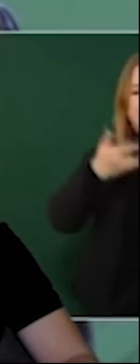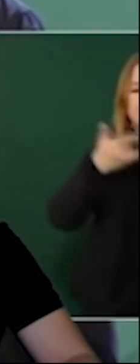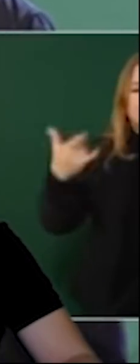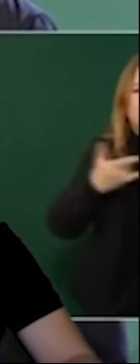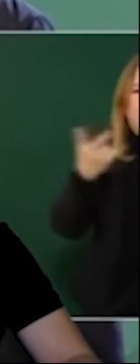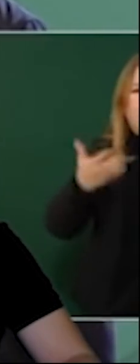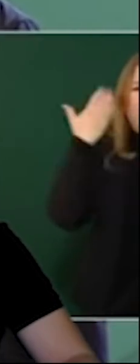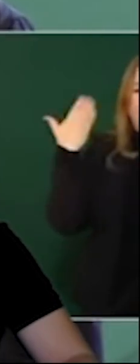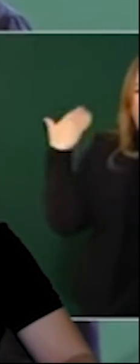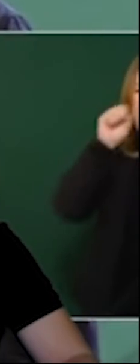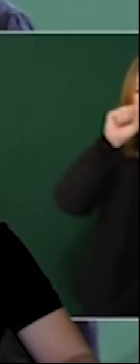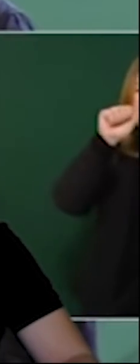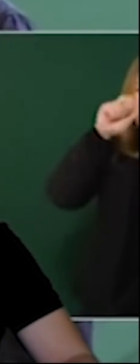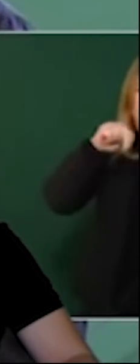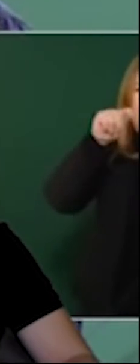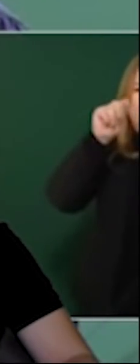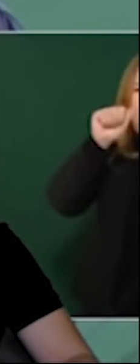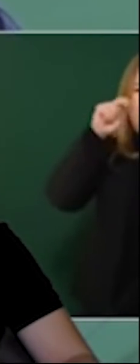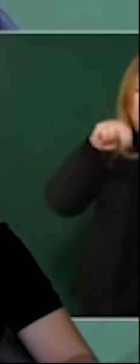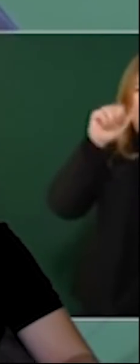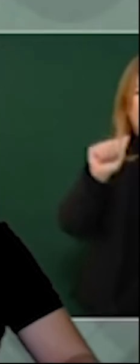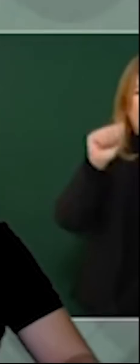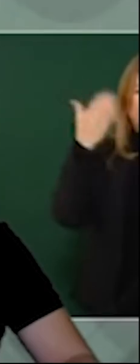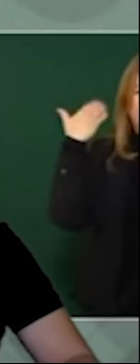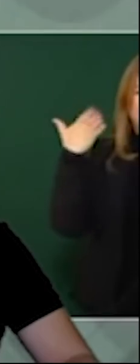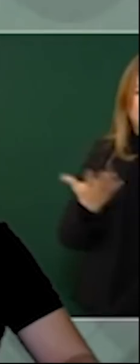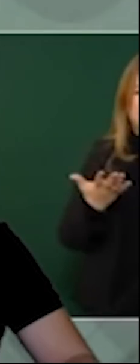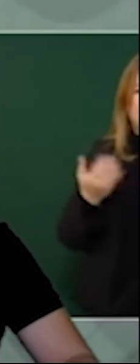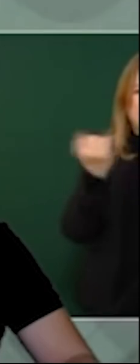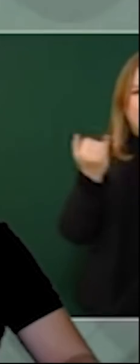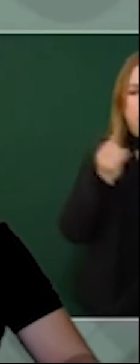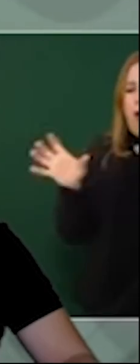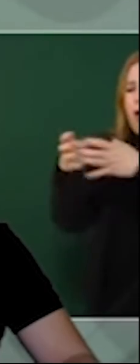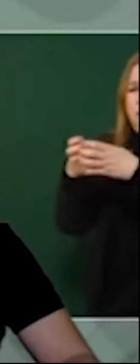y lo que hicieron los conservadores cuando fueron a buscar a Maximiliano.